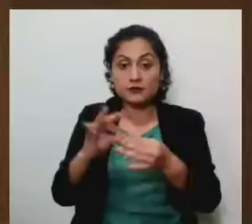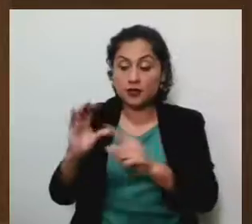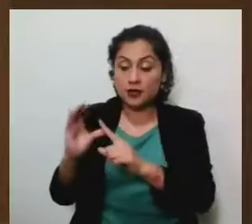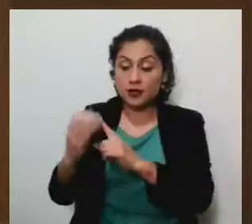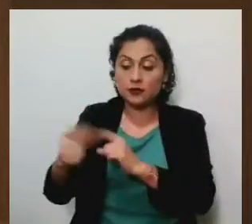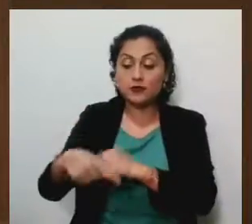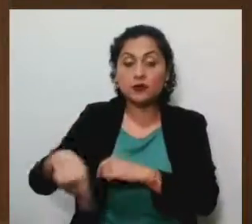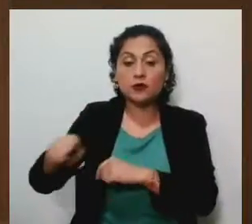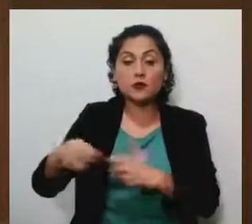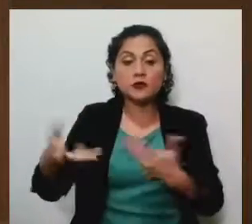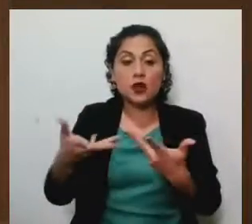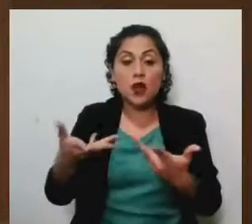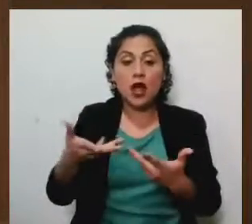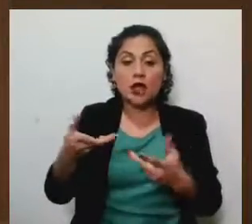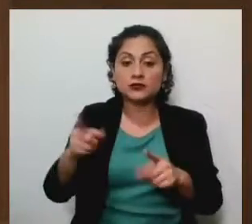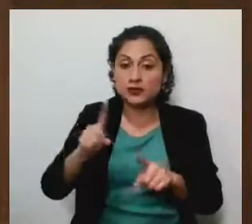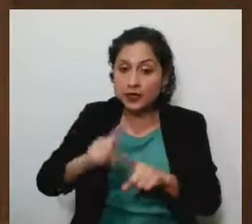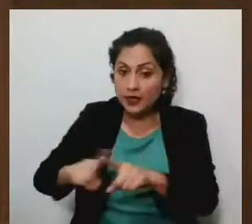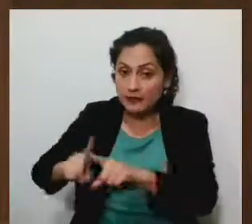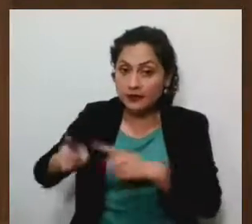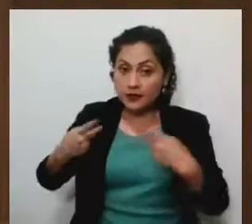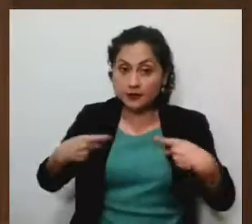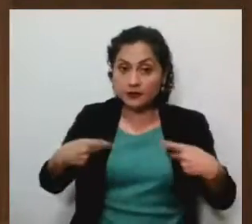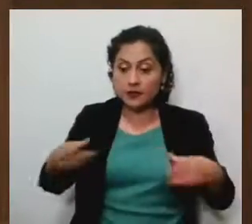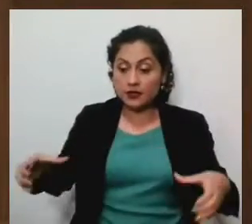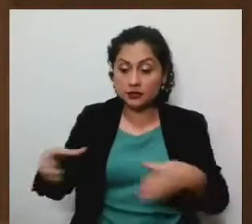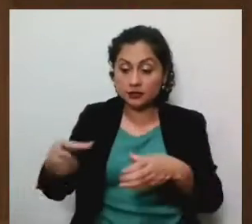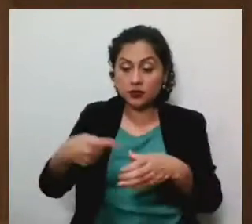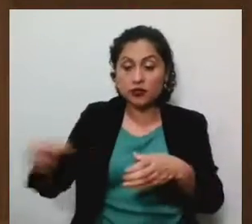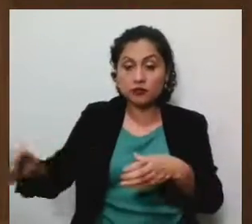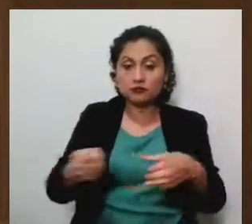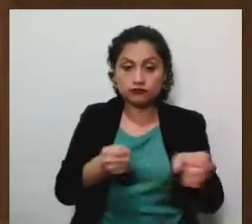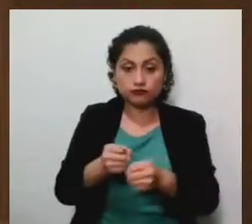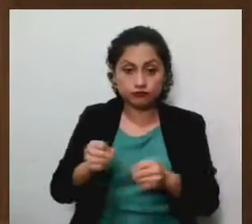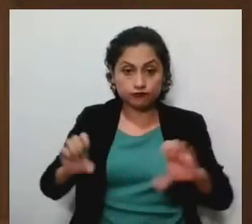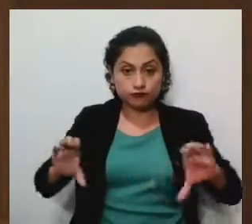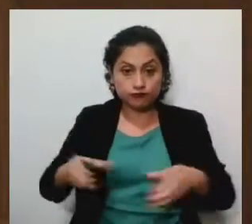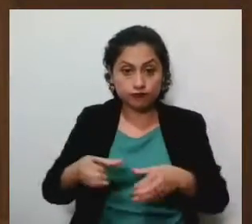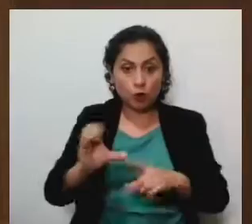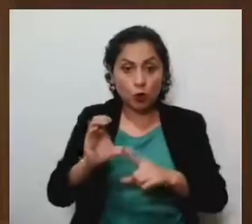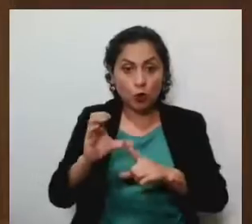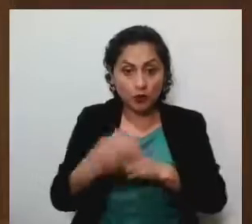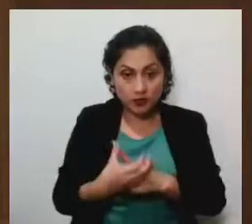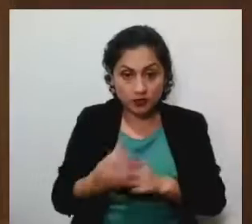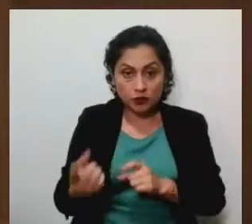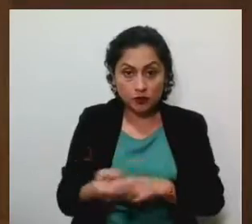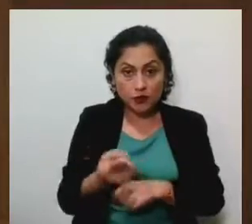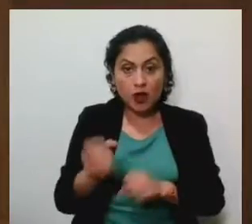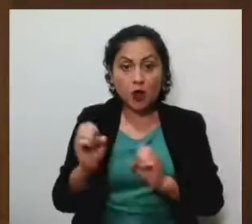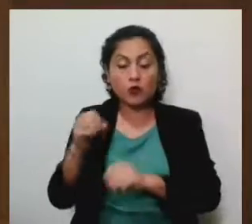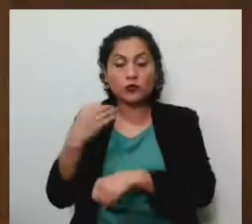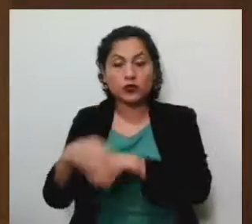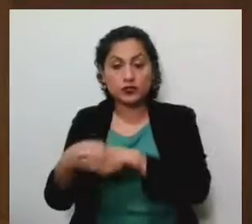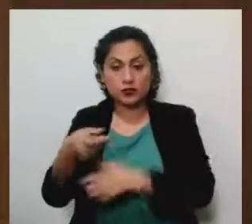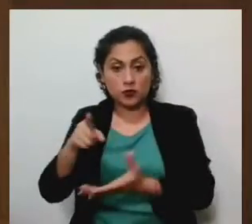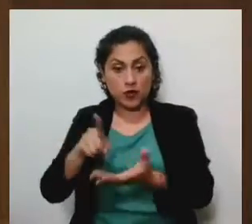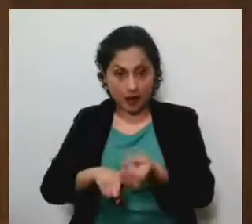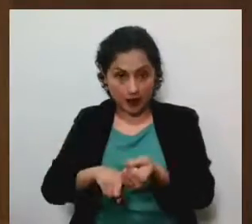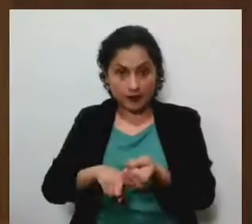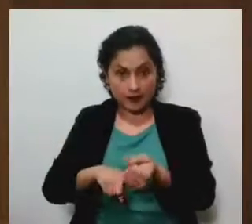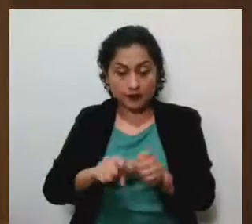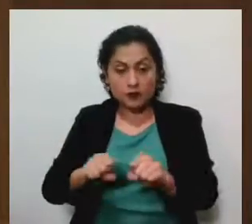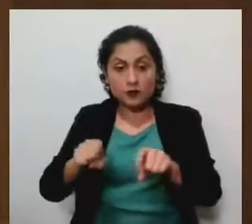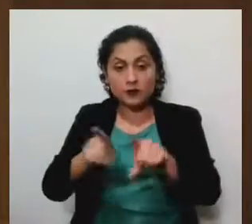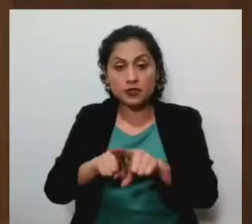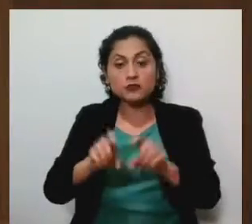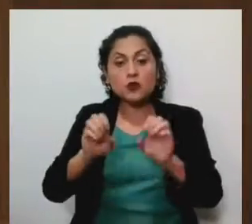sus miembros a los integrantes de las comisiones permanentes y transitorias del ayuntamiento y de entre los habitantes del